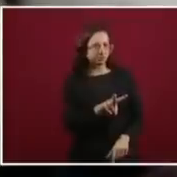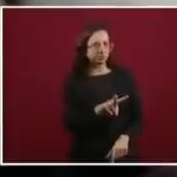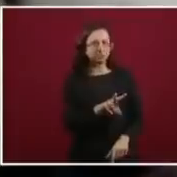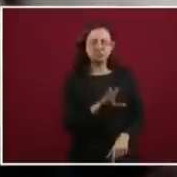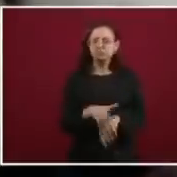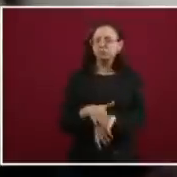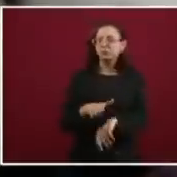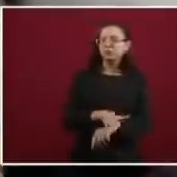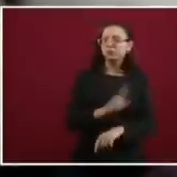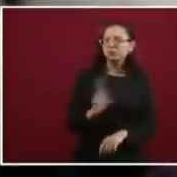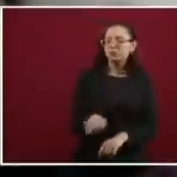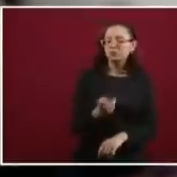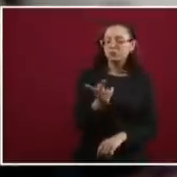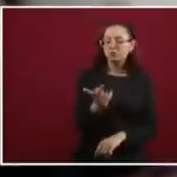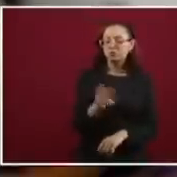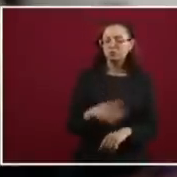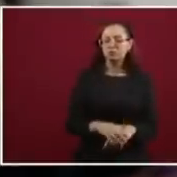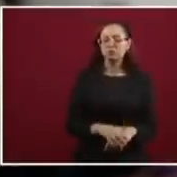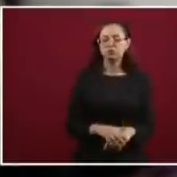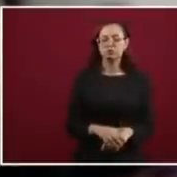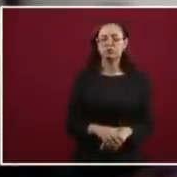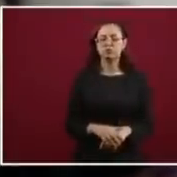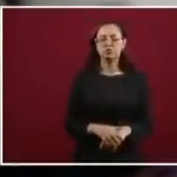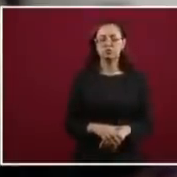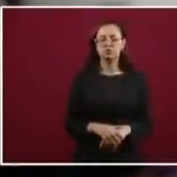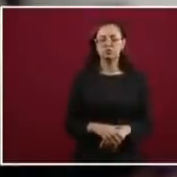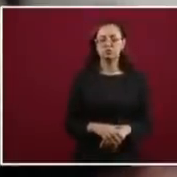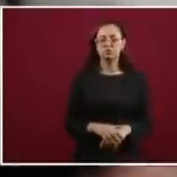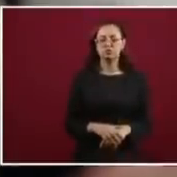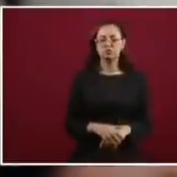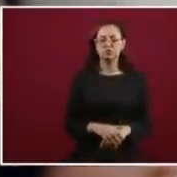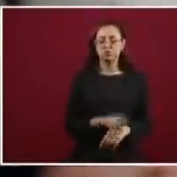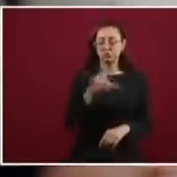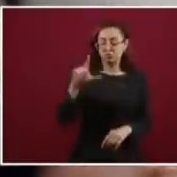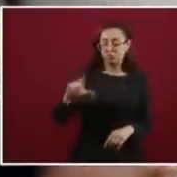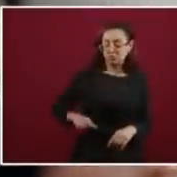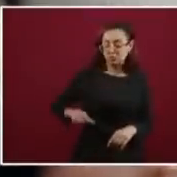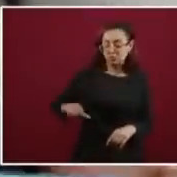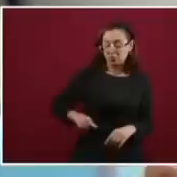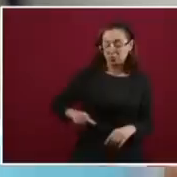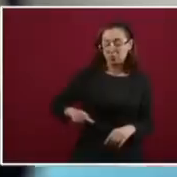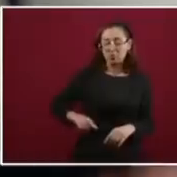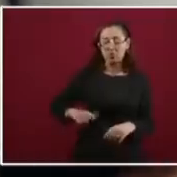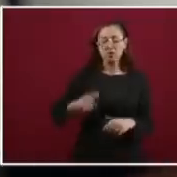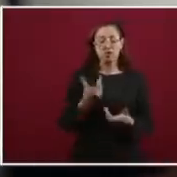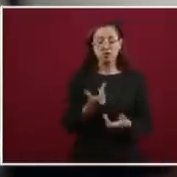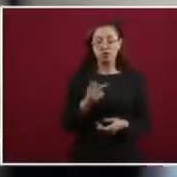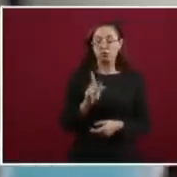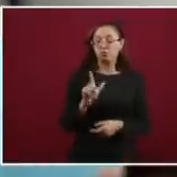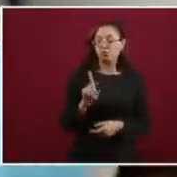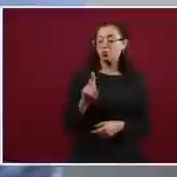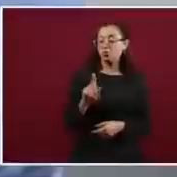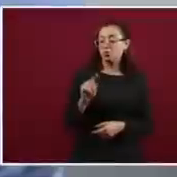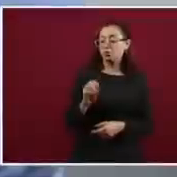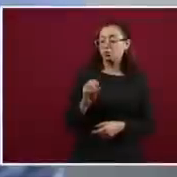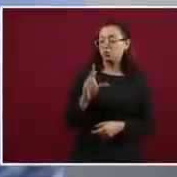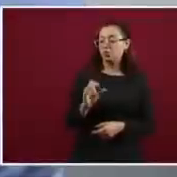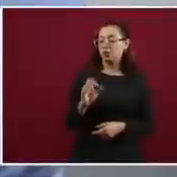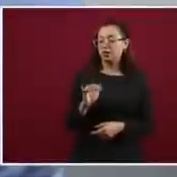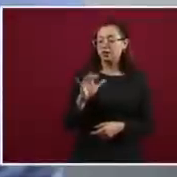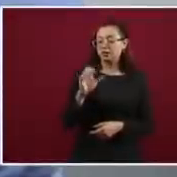su gobierno ha dejado de servir a la plutocracia mexicana e internacional la